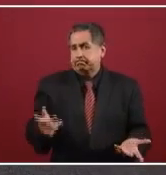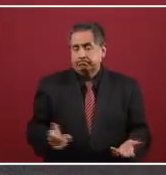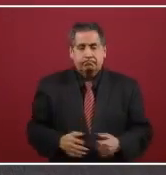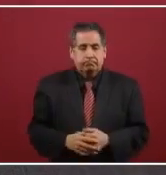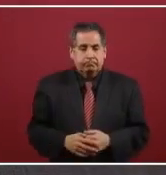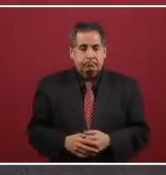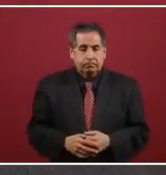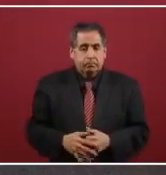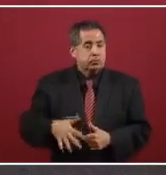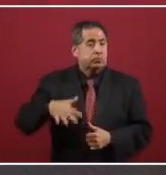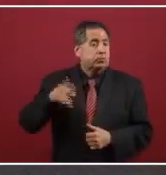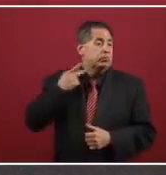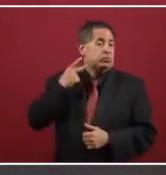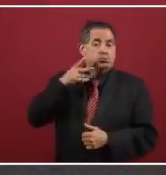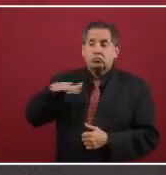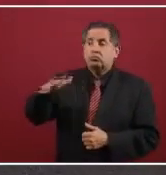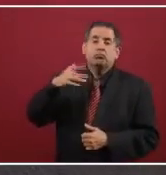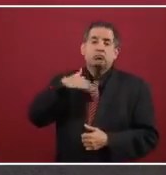La corrupción política